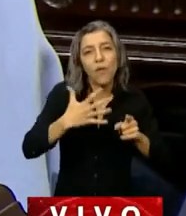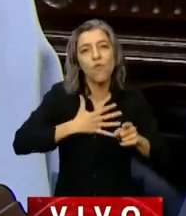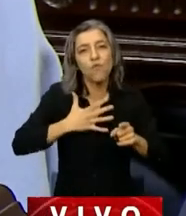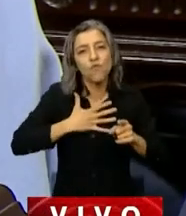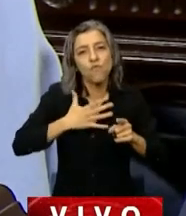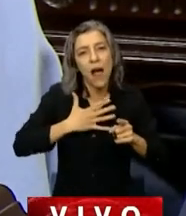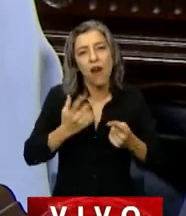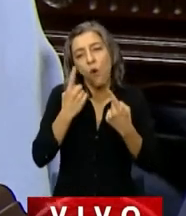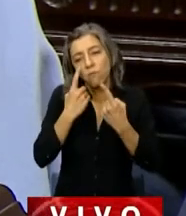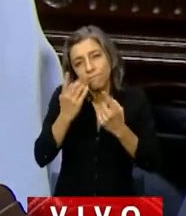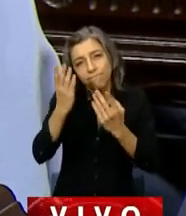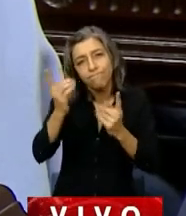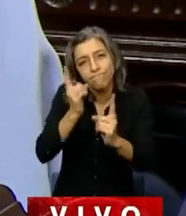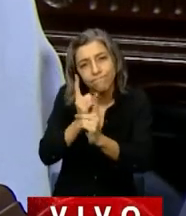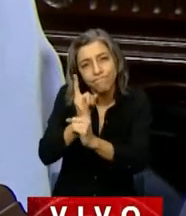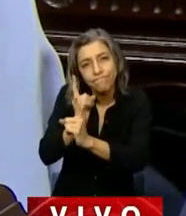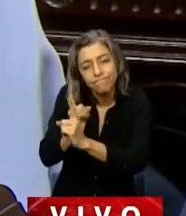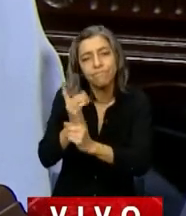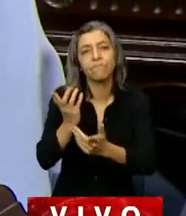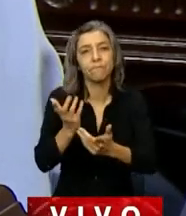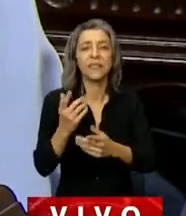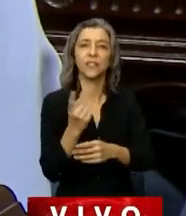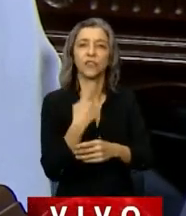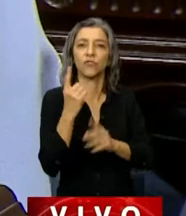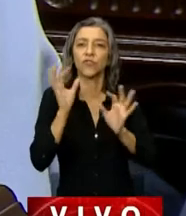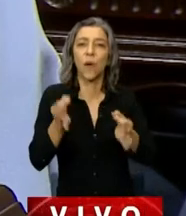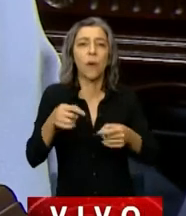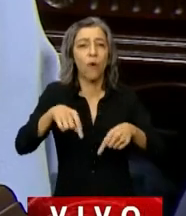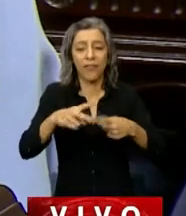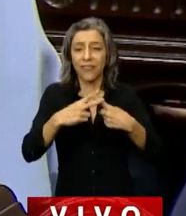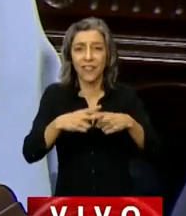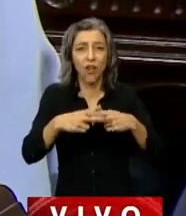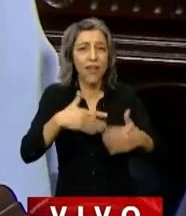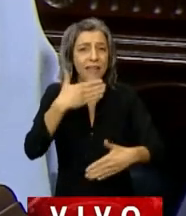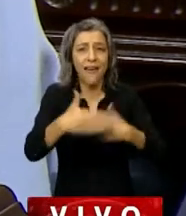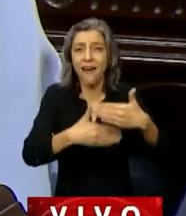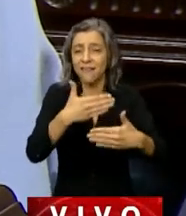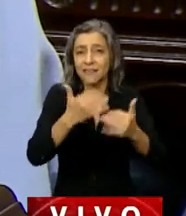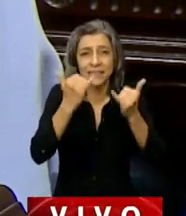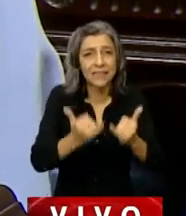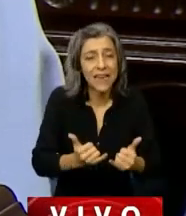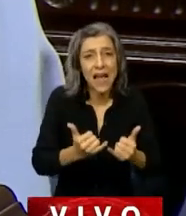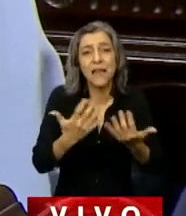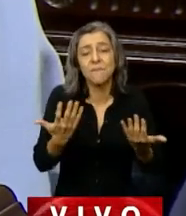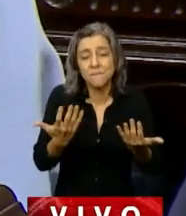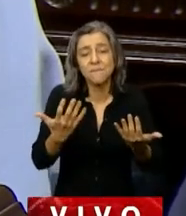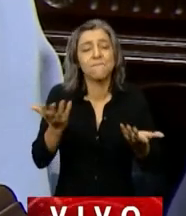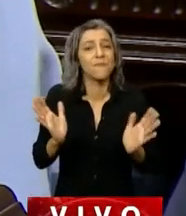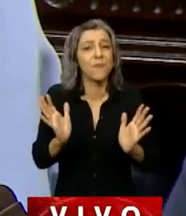todo el avance tecnológico que hoy exista no nos lleve a muertes intervenidas y a